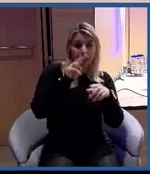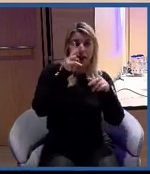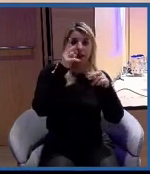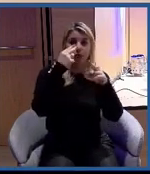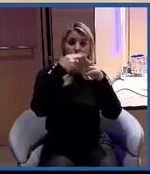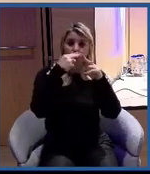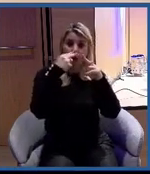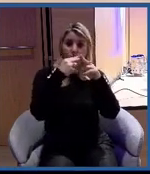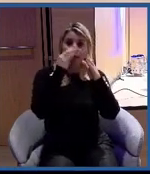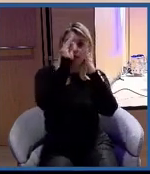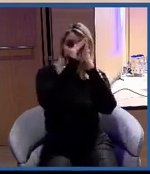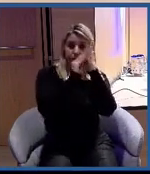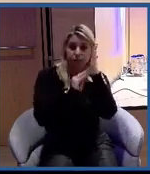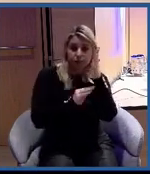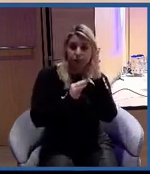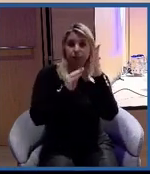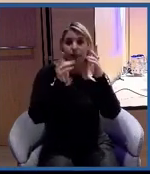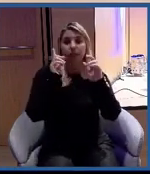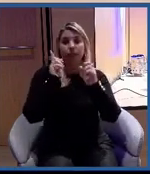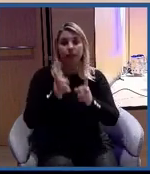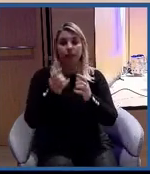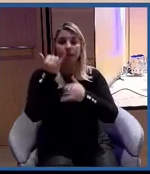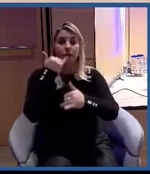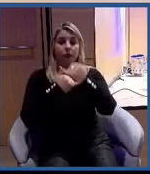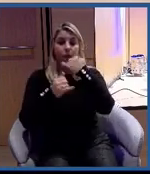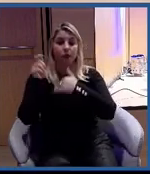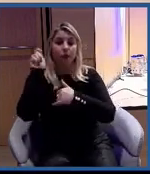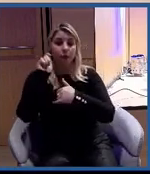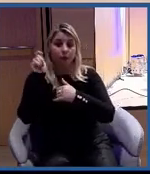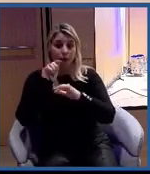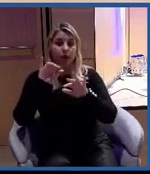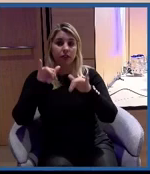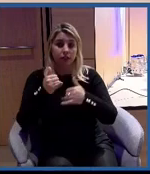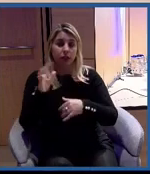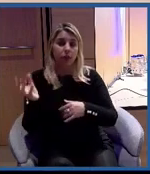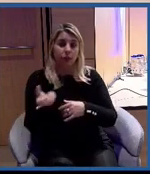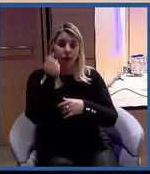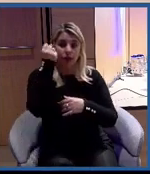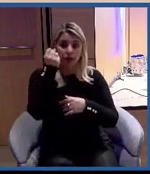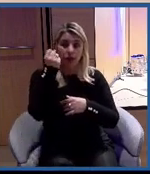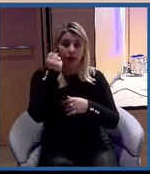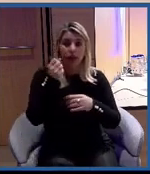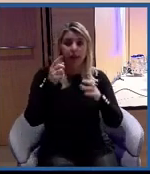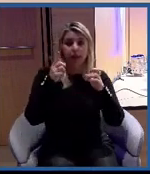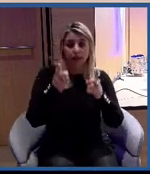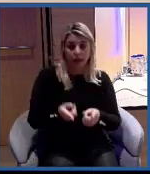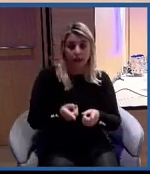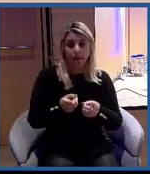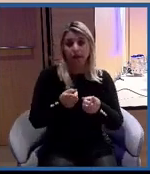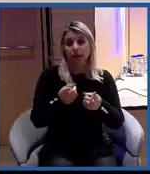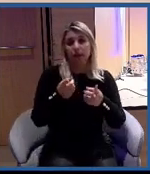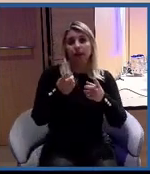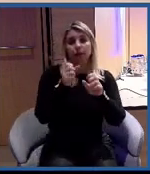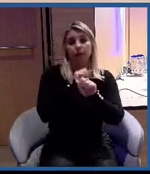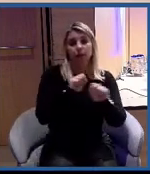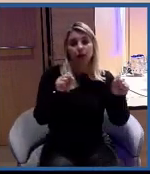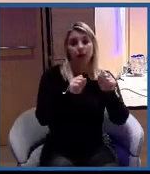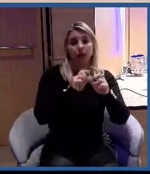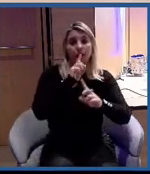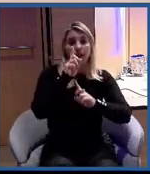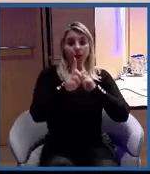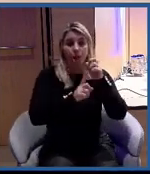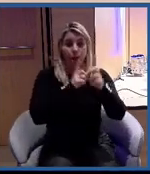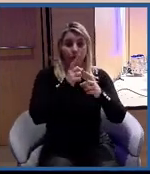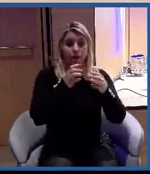candidatos a alcalde y toda la información pública que se había encontrado tienen también con cuántos candidatos estaba compitiendo y el